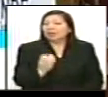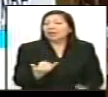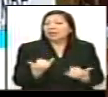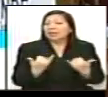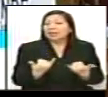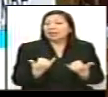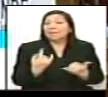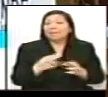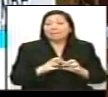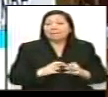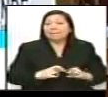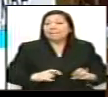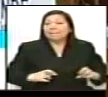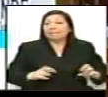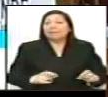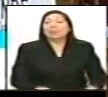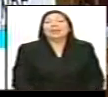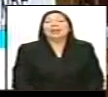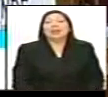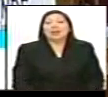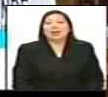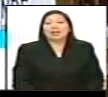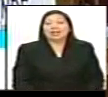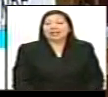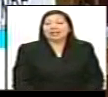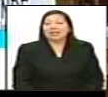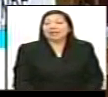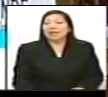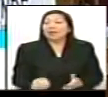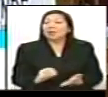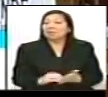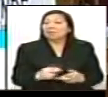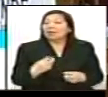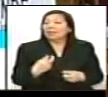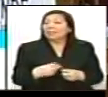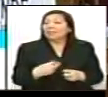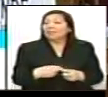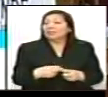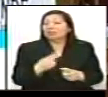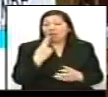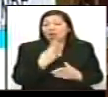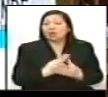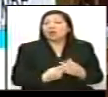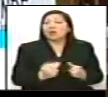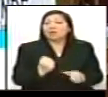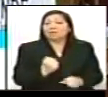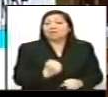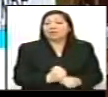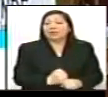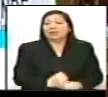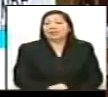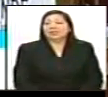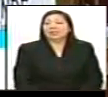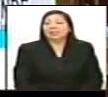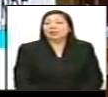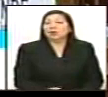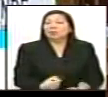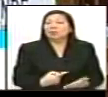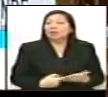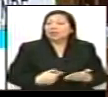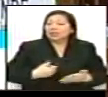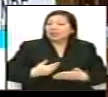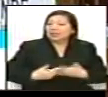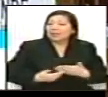actual Parlamento, elemento que haga más difícil esa confianza que situaciones como las que